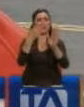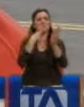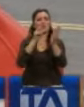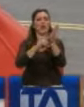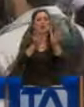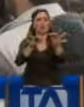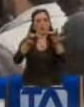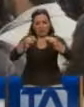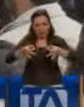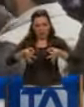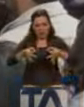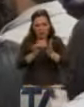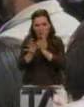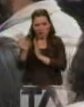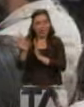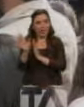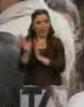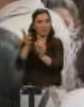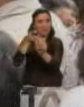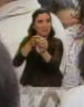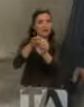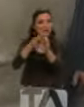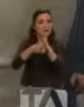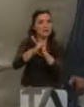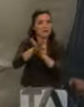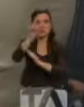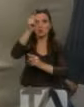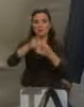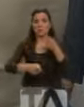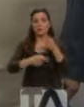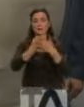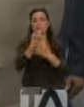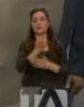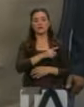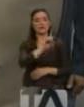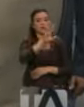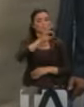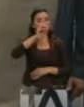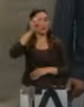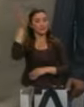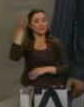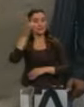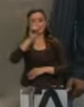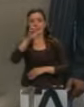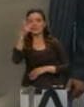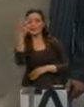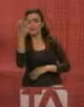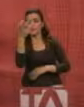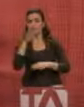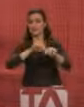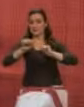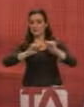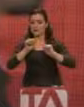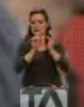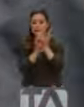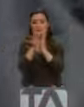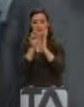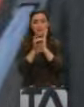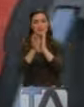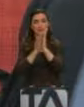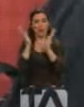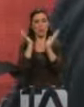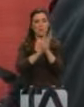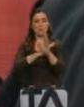entregando un papel. Son 195 docentes y 113 administrativos que fueron separados de la institución debido a un proceso